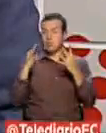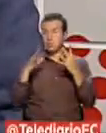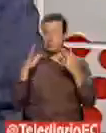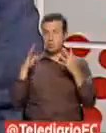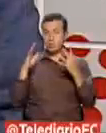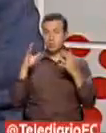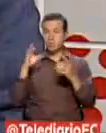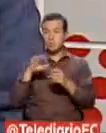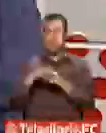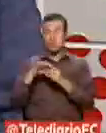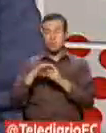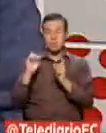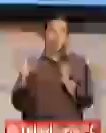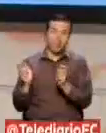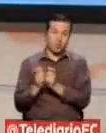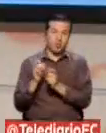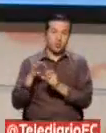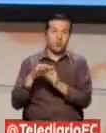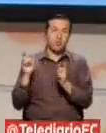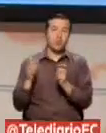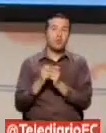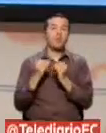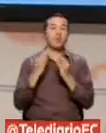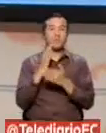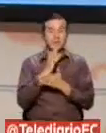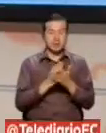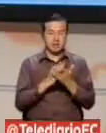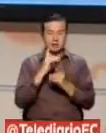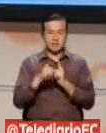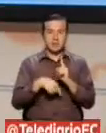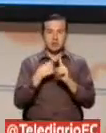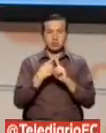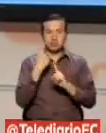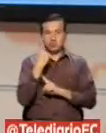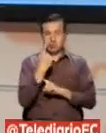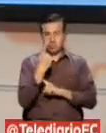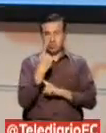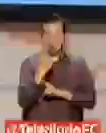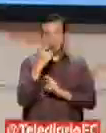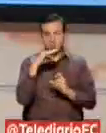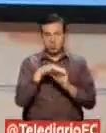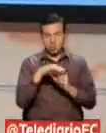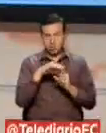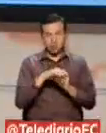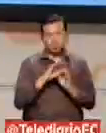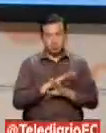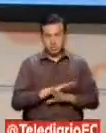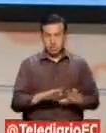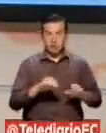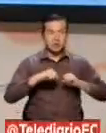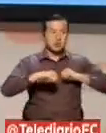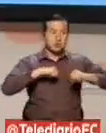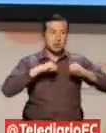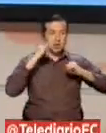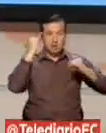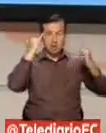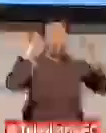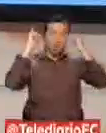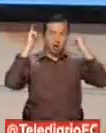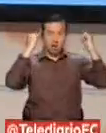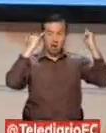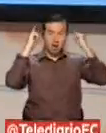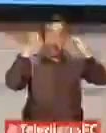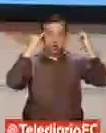mayoría simple. ¿Qué es la mayoría simple? La mitad más uno de los presentes. Por lo tanto, el tratar de inventarse mediante